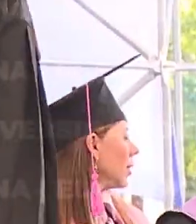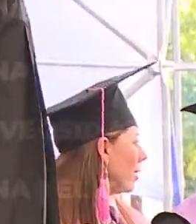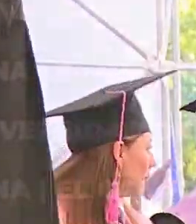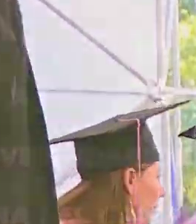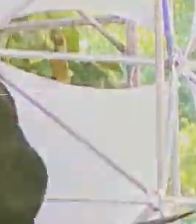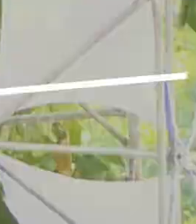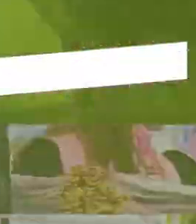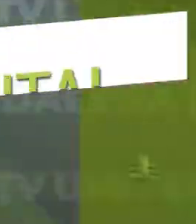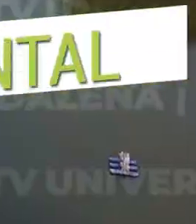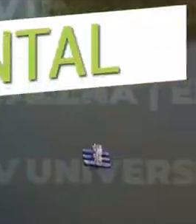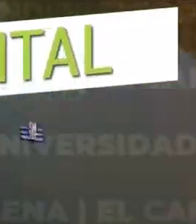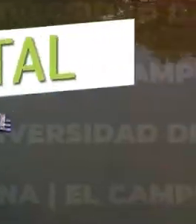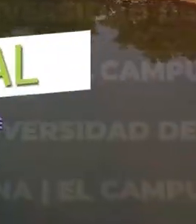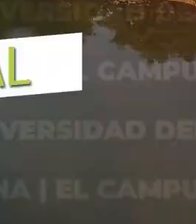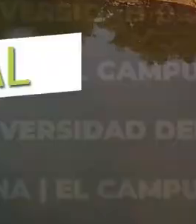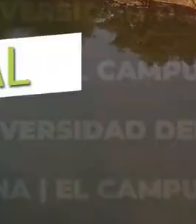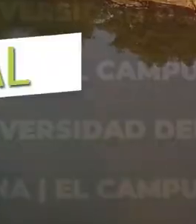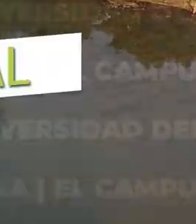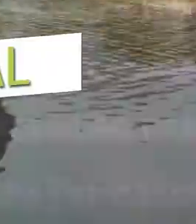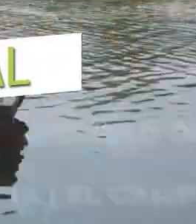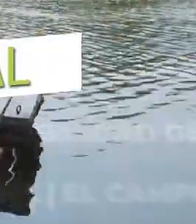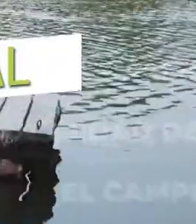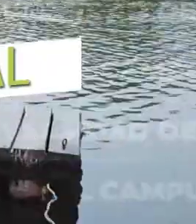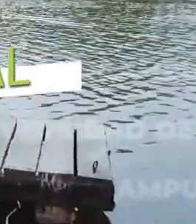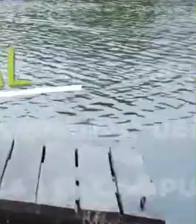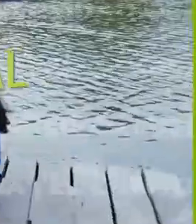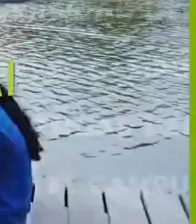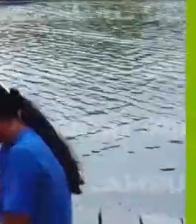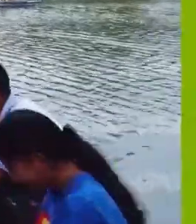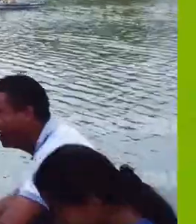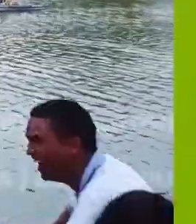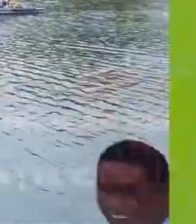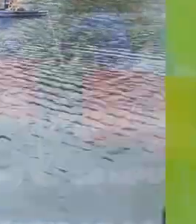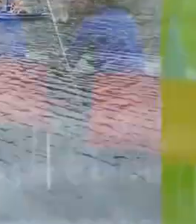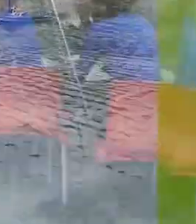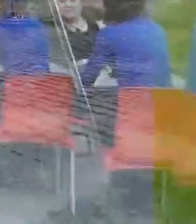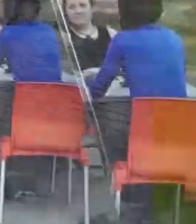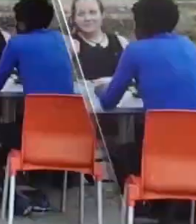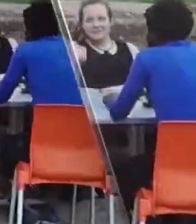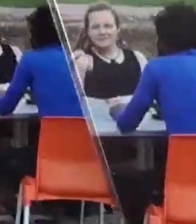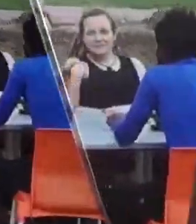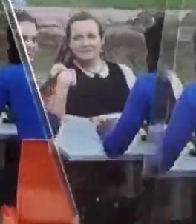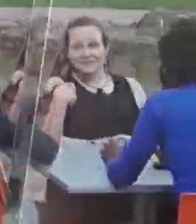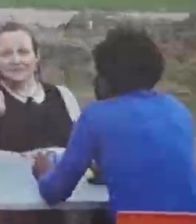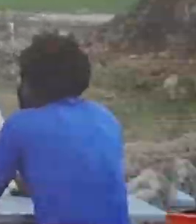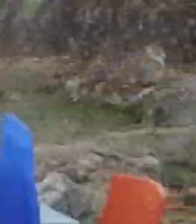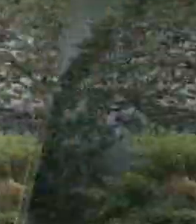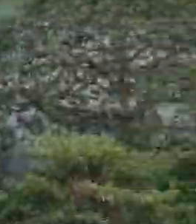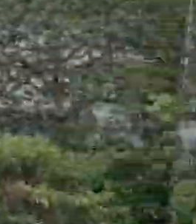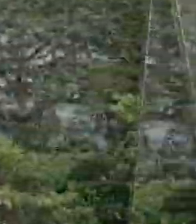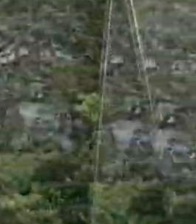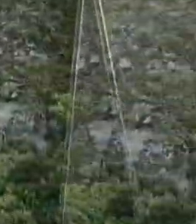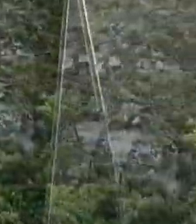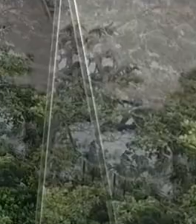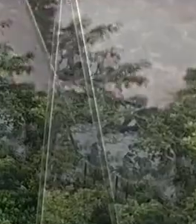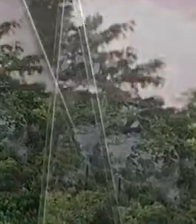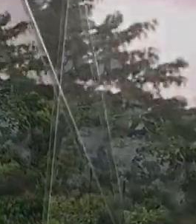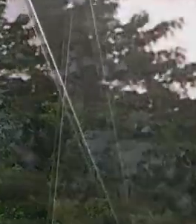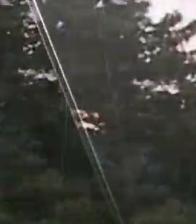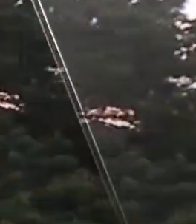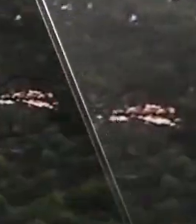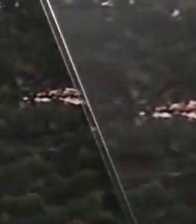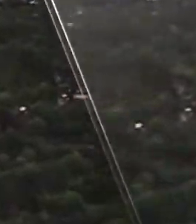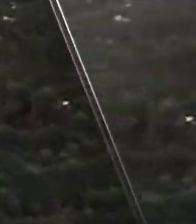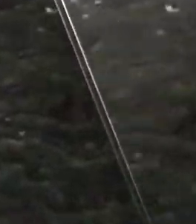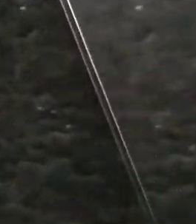para hacer eso posible sostenibilidad ambiental es un llamado a que vivan una tierra sostenible para rodearnos un poco de esta bella